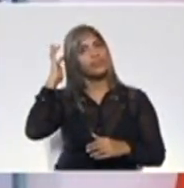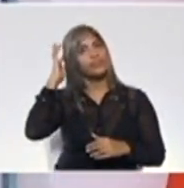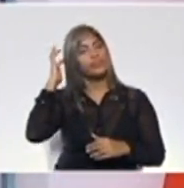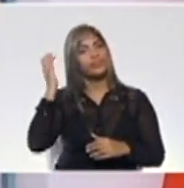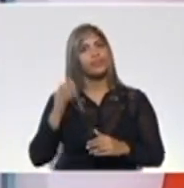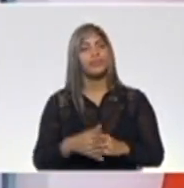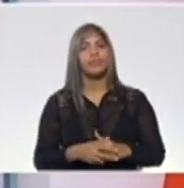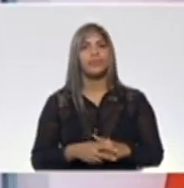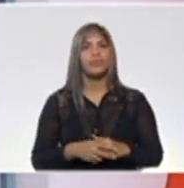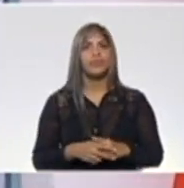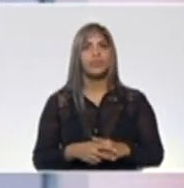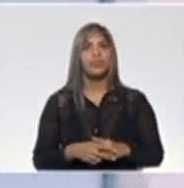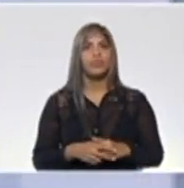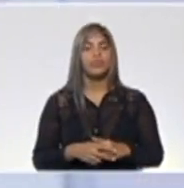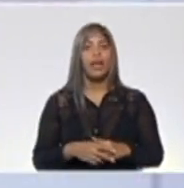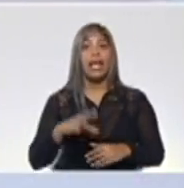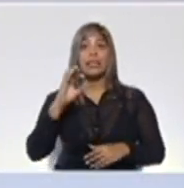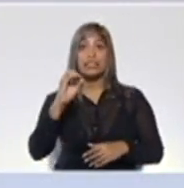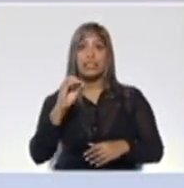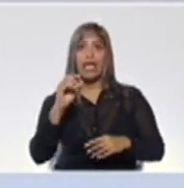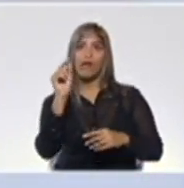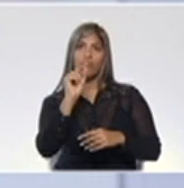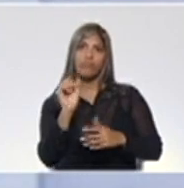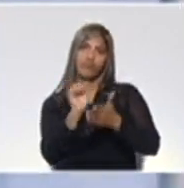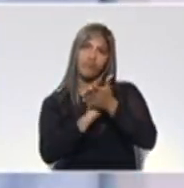el 0 no quedó bien trazado.